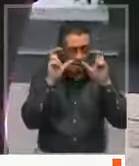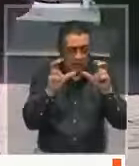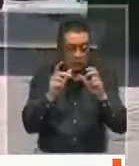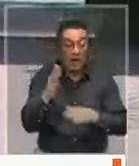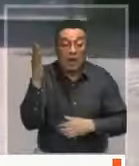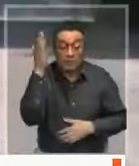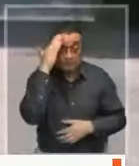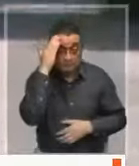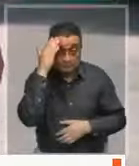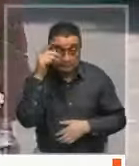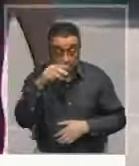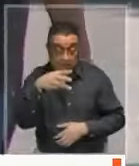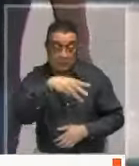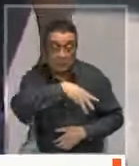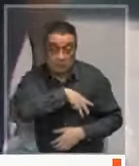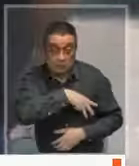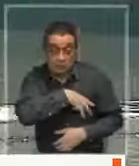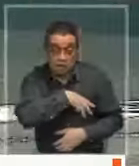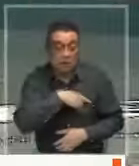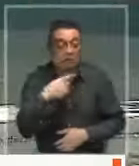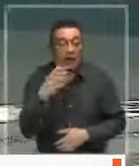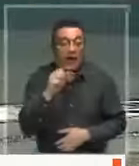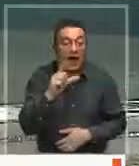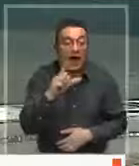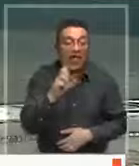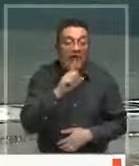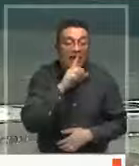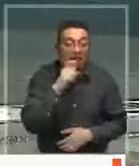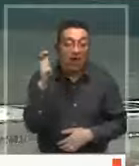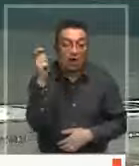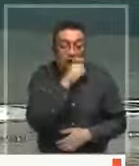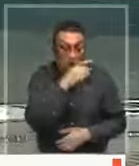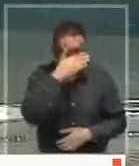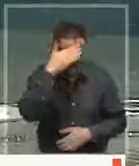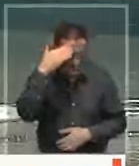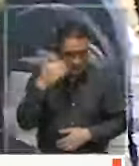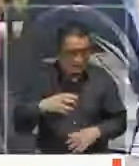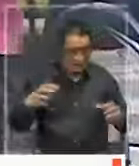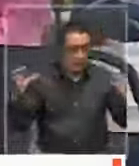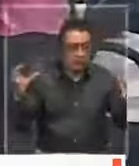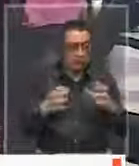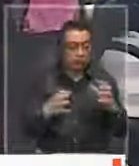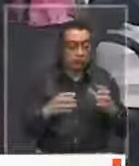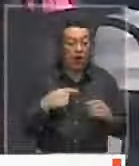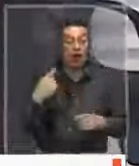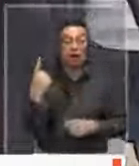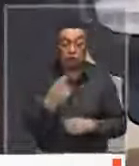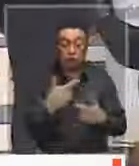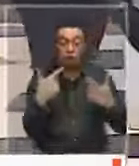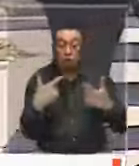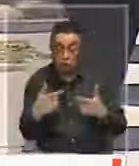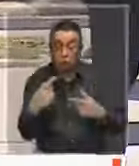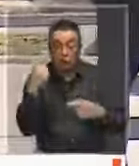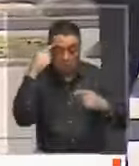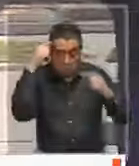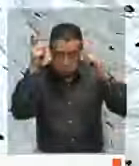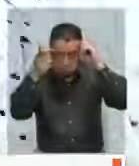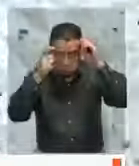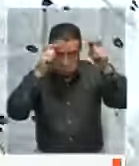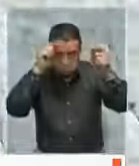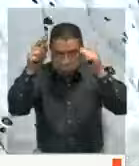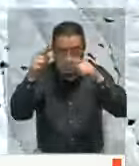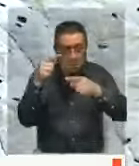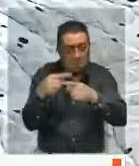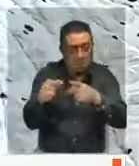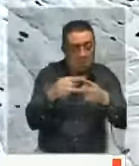que en la región metropolitana estamos en alerta roja por calor extremo, pero lo bueno es que la imaginación es infinita. Hay formas de